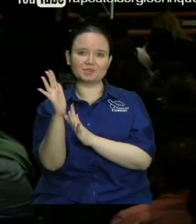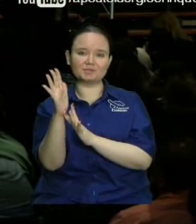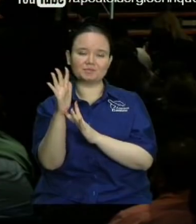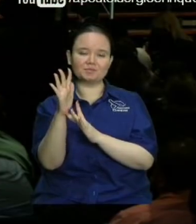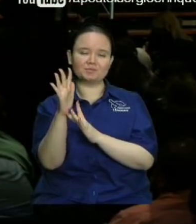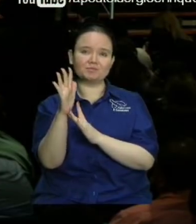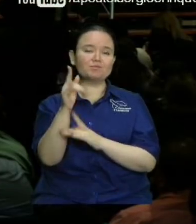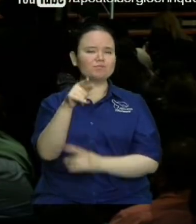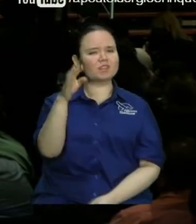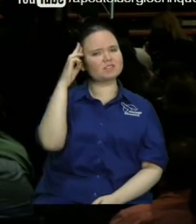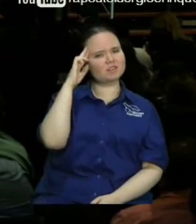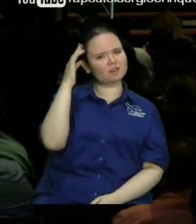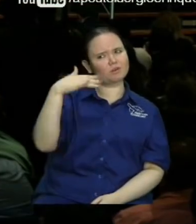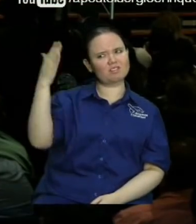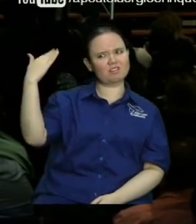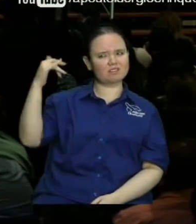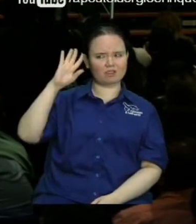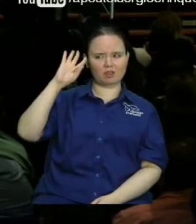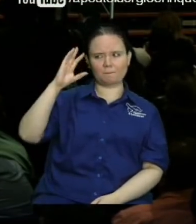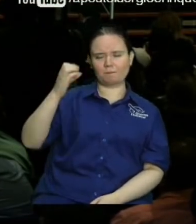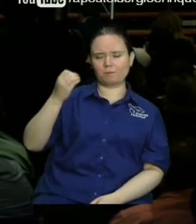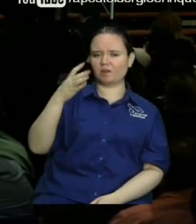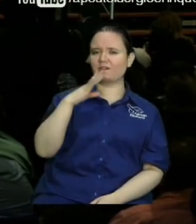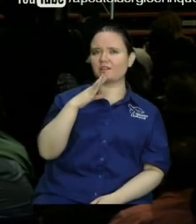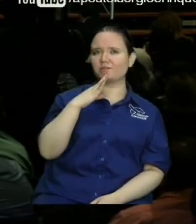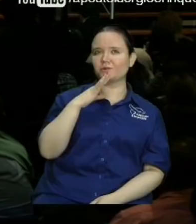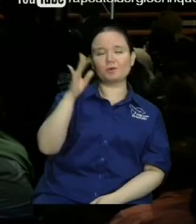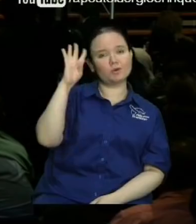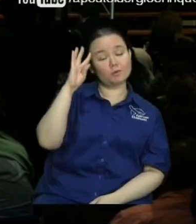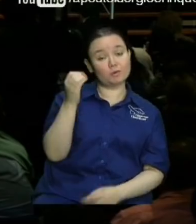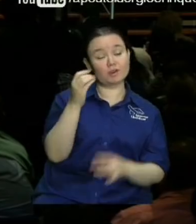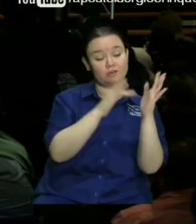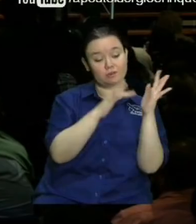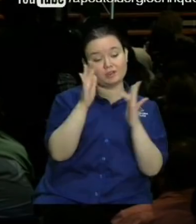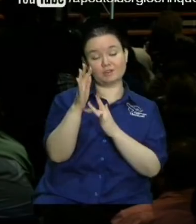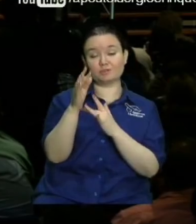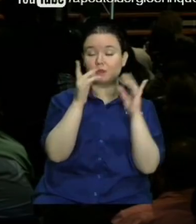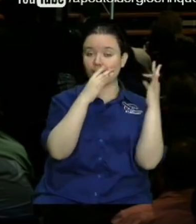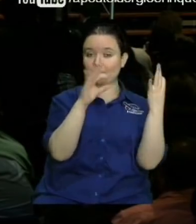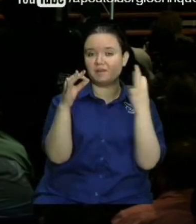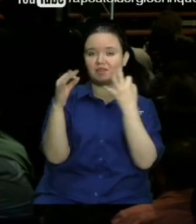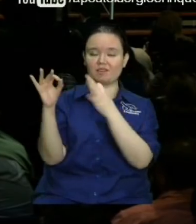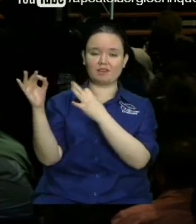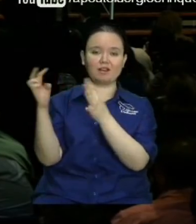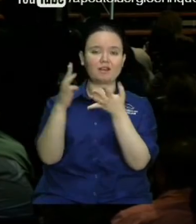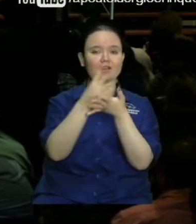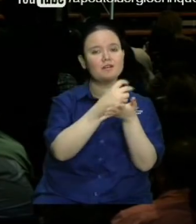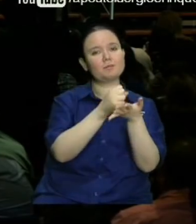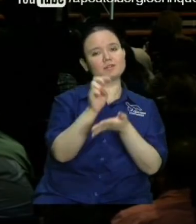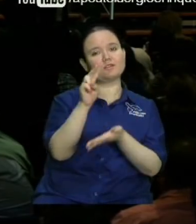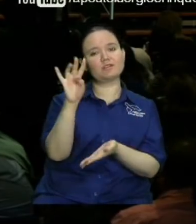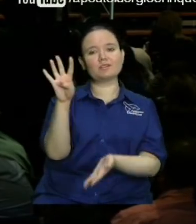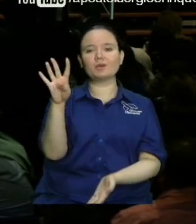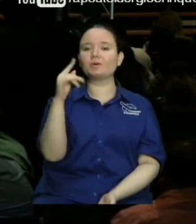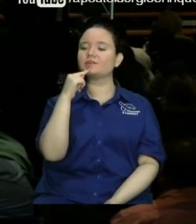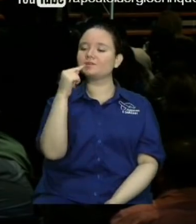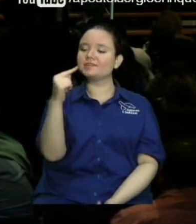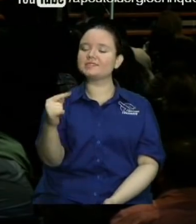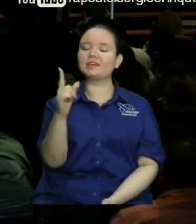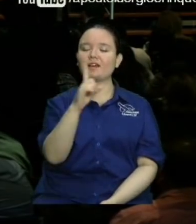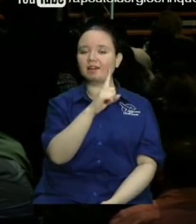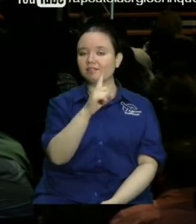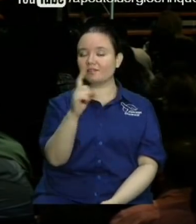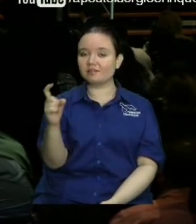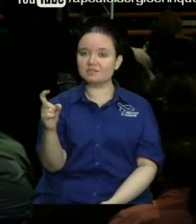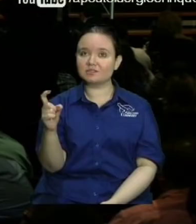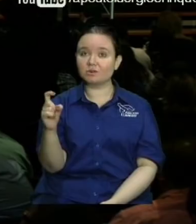Pero se recuerda porque estamos hablando de esto, ¿va? Porque cuando Jesús predica en Mateo 24 dice que la generación que